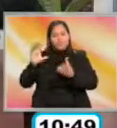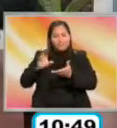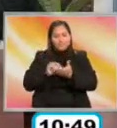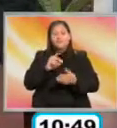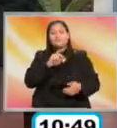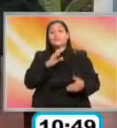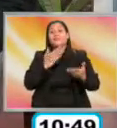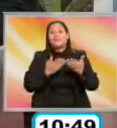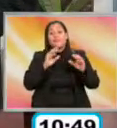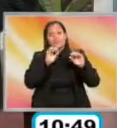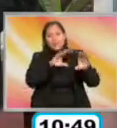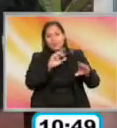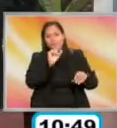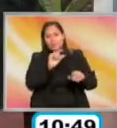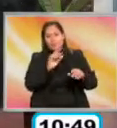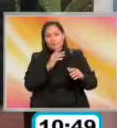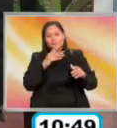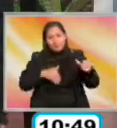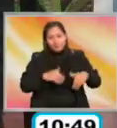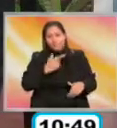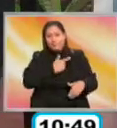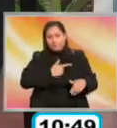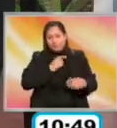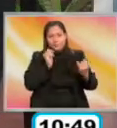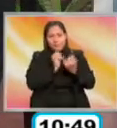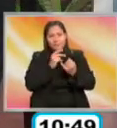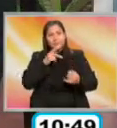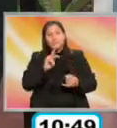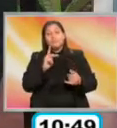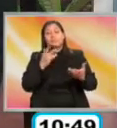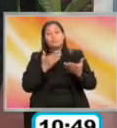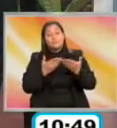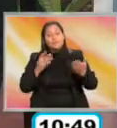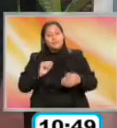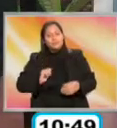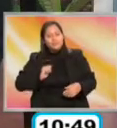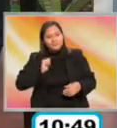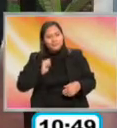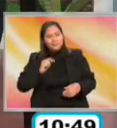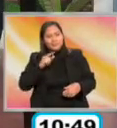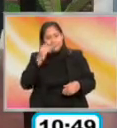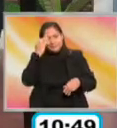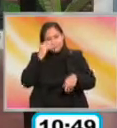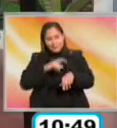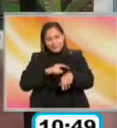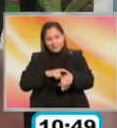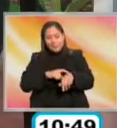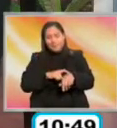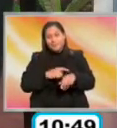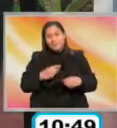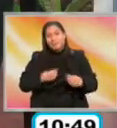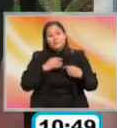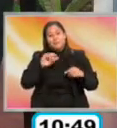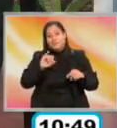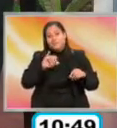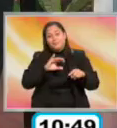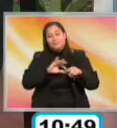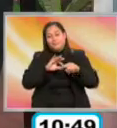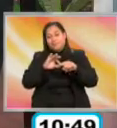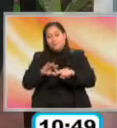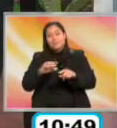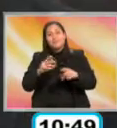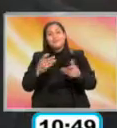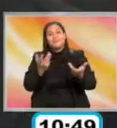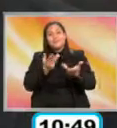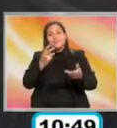un poco el teatro? Digo, es tu pasión también, pero sin duda alguna hay que aprovechar pues el tiempo, como tú le dices, la vida te llevó a realizar